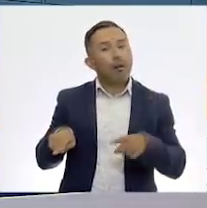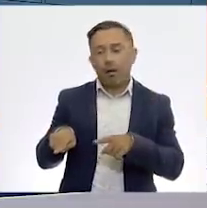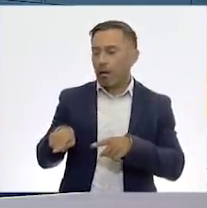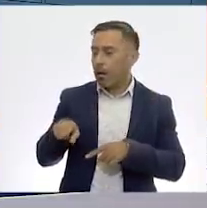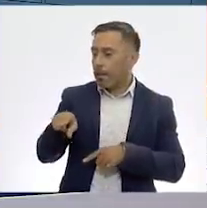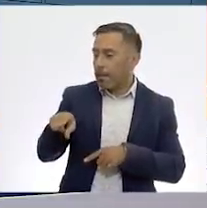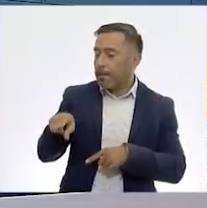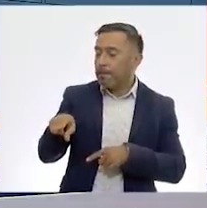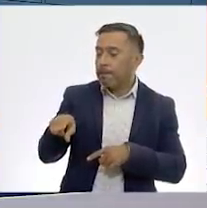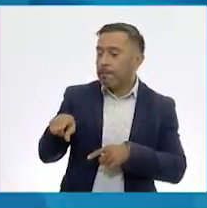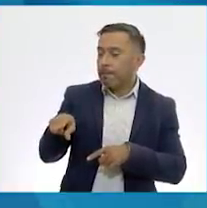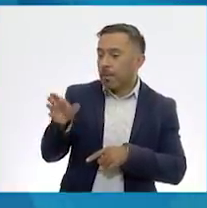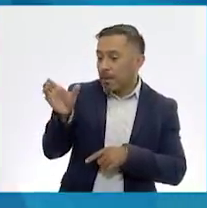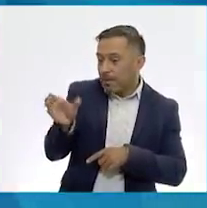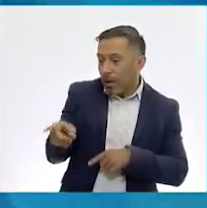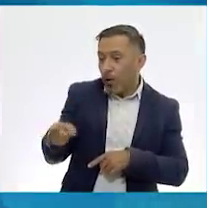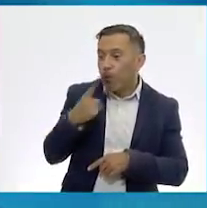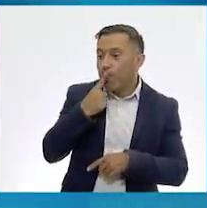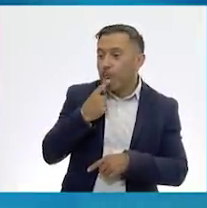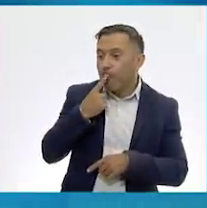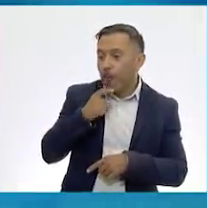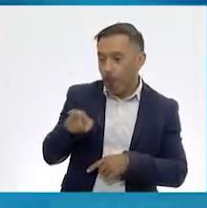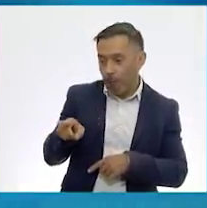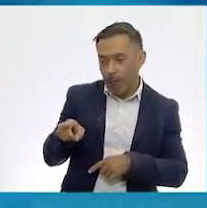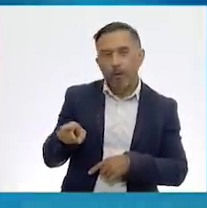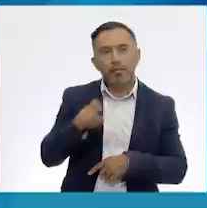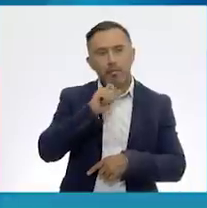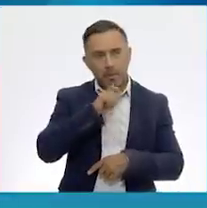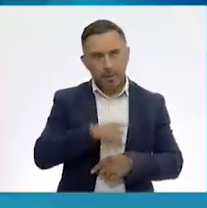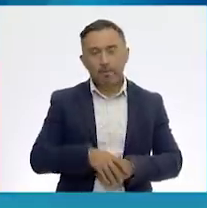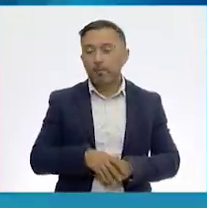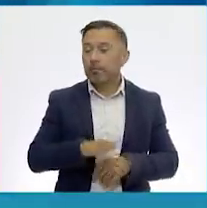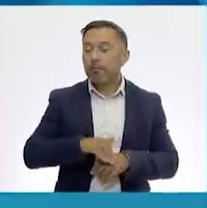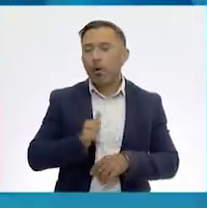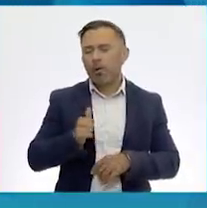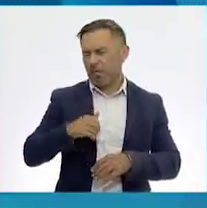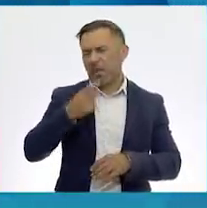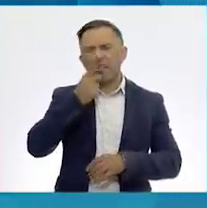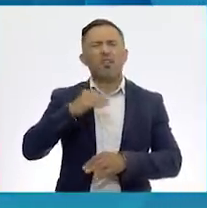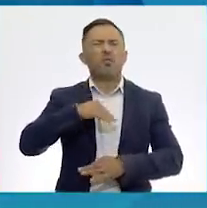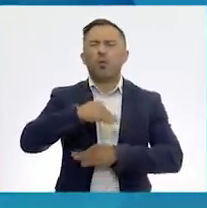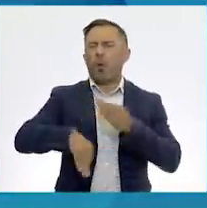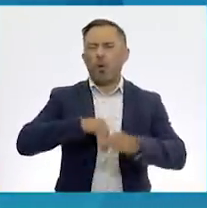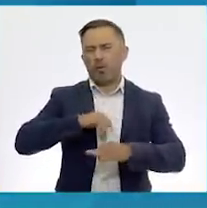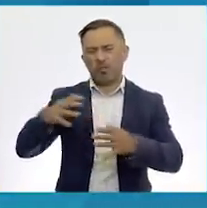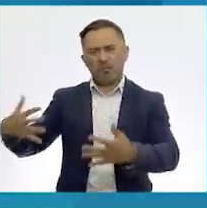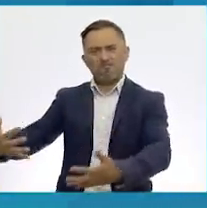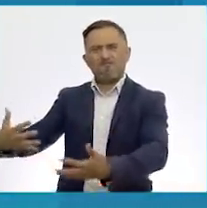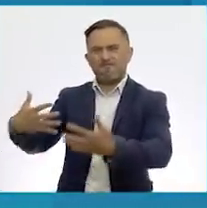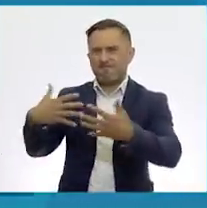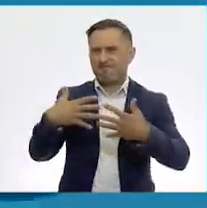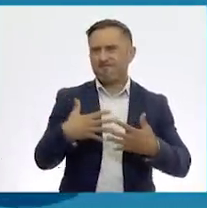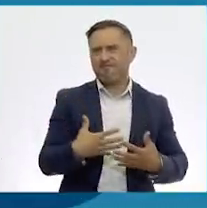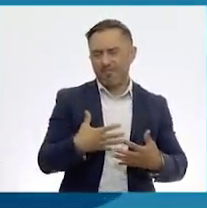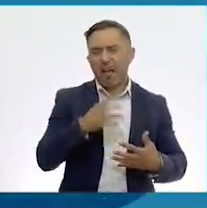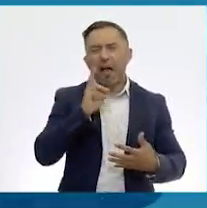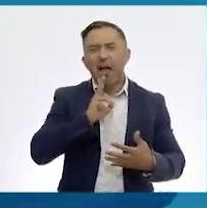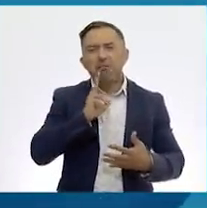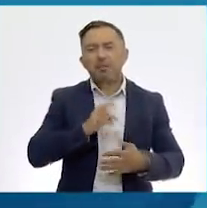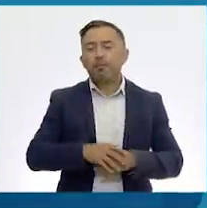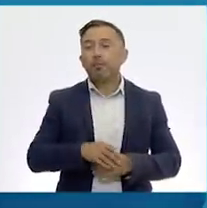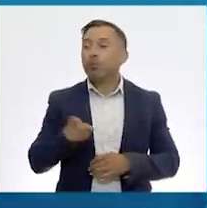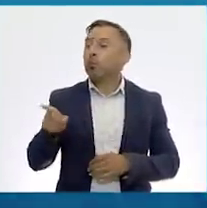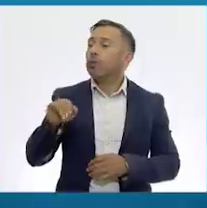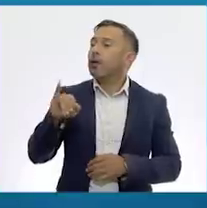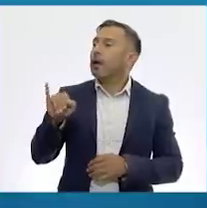prisma rojo. Bien. Muy bien. Vamos a ver. Aquí O trae todos y a ver qué. Todos, sí. ¿Y tú, Jesús?